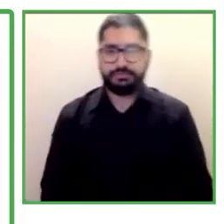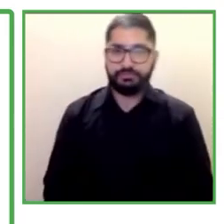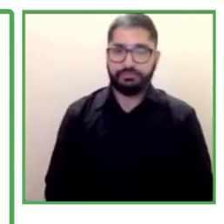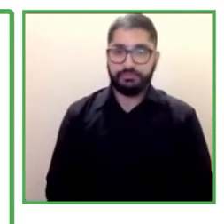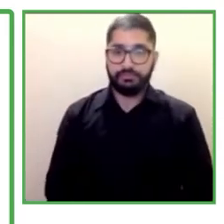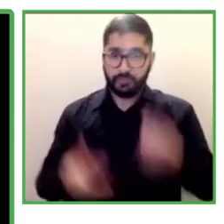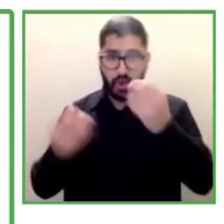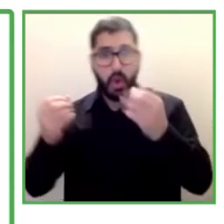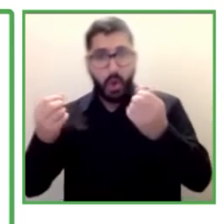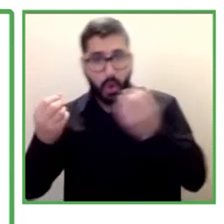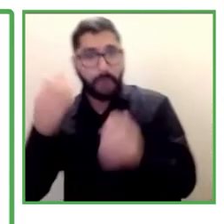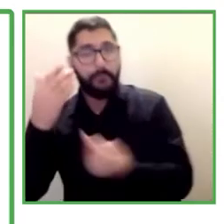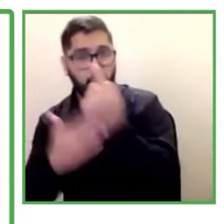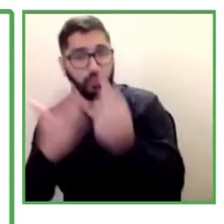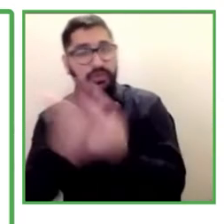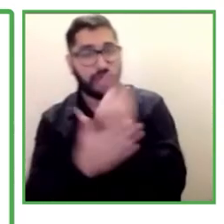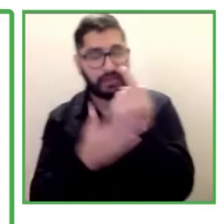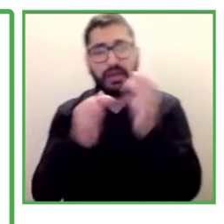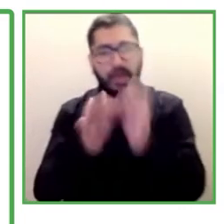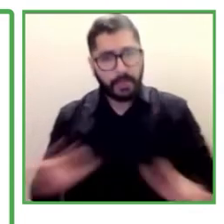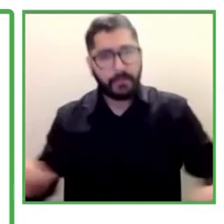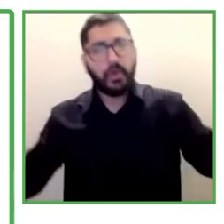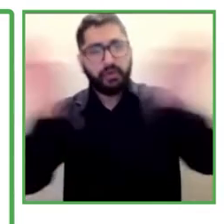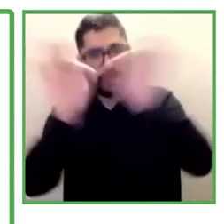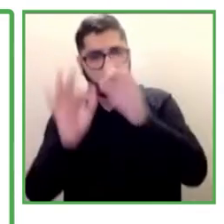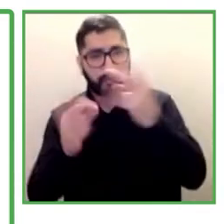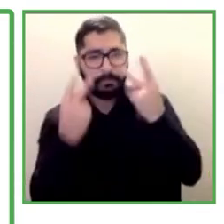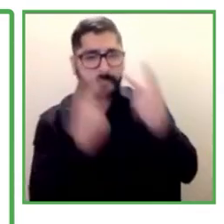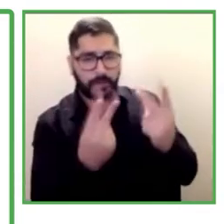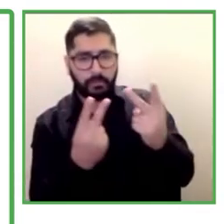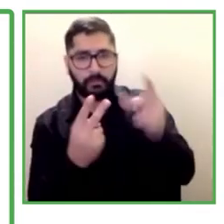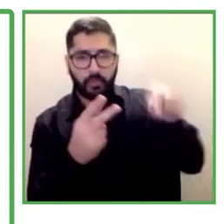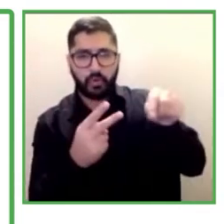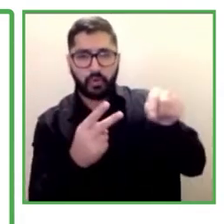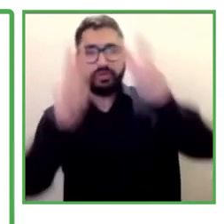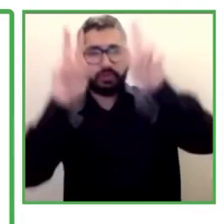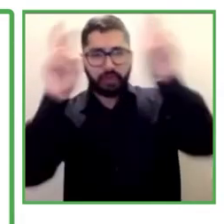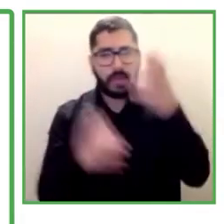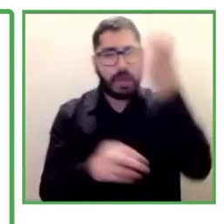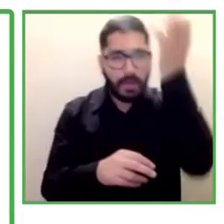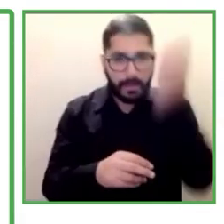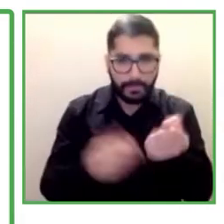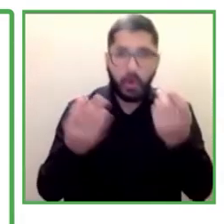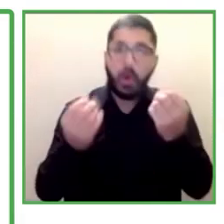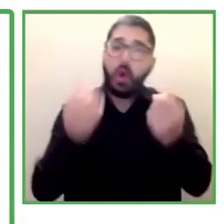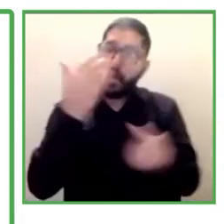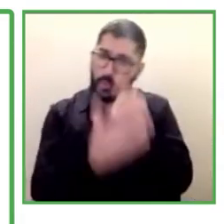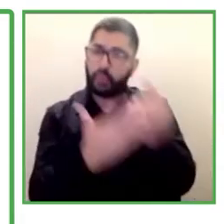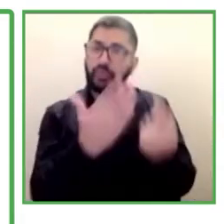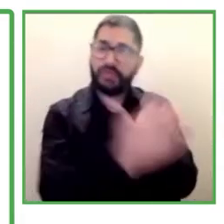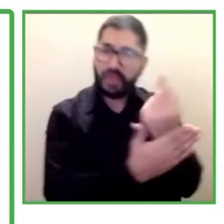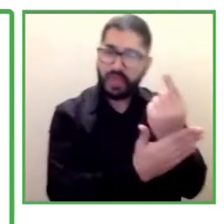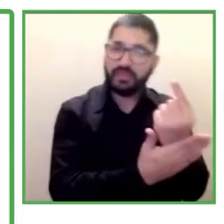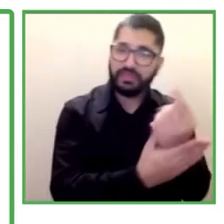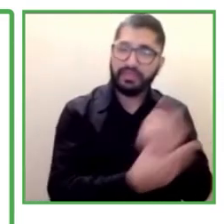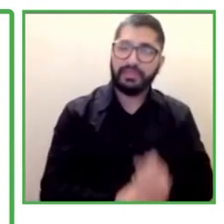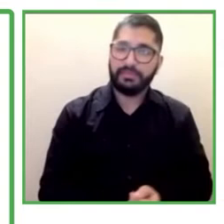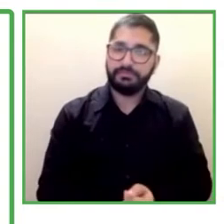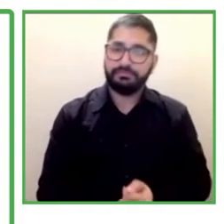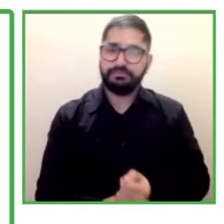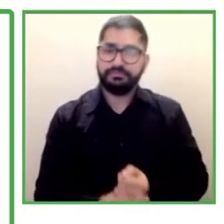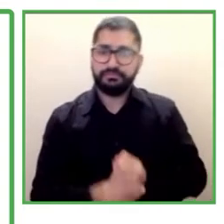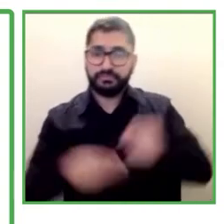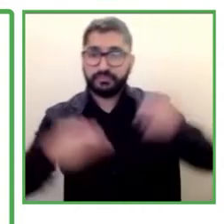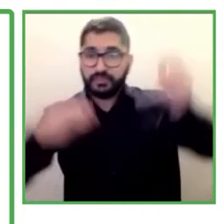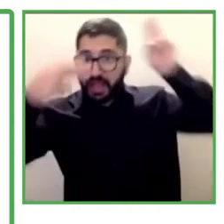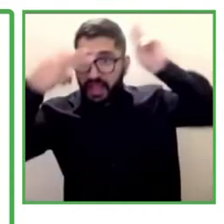vemos que cada vez hay más oportunidades en las comunidades autónomas y en los ayuntamientos, es necesario que el empleo público también